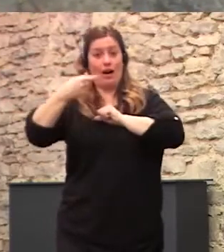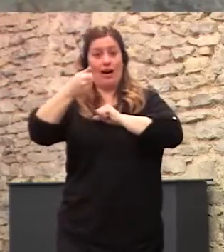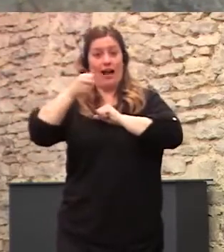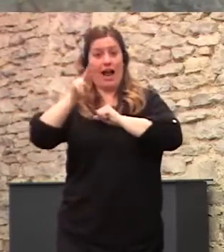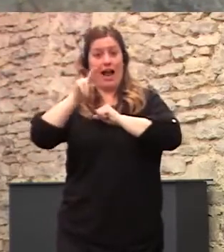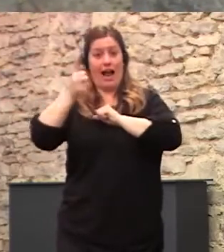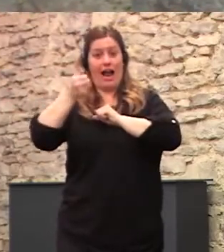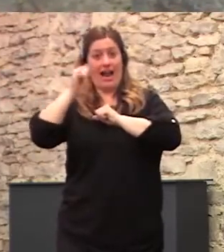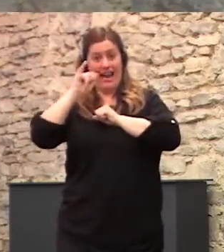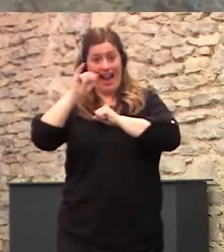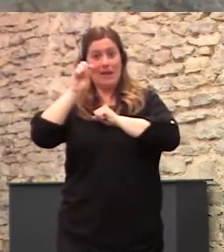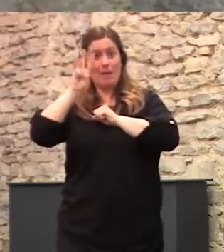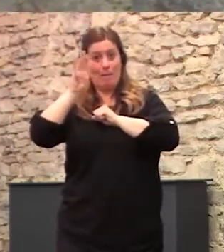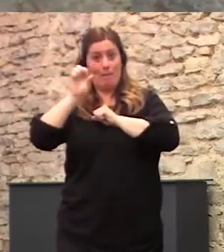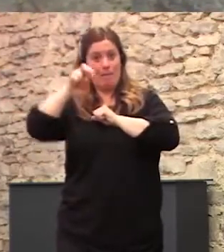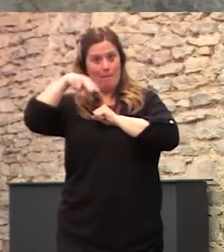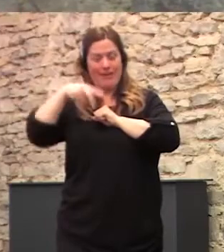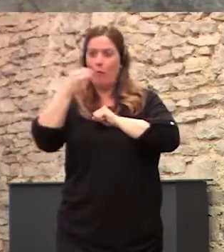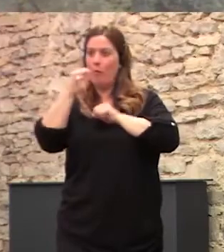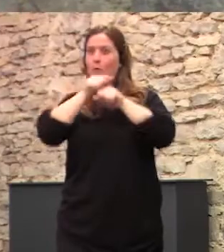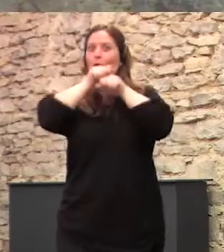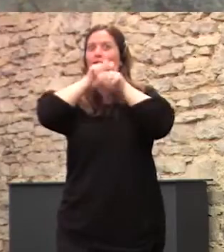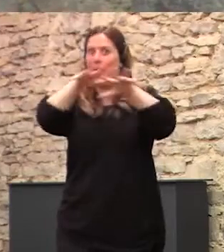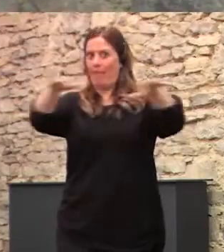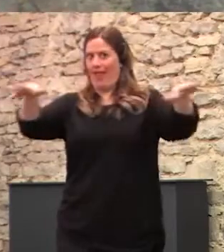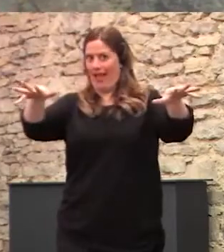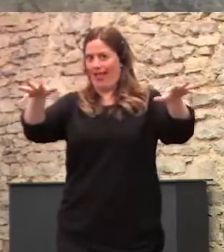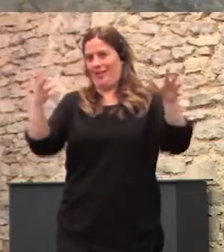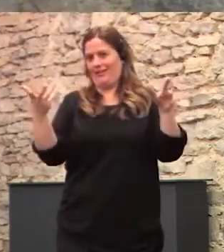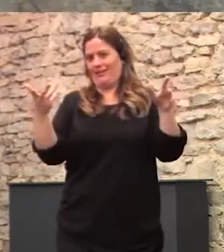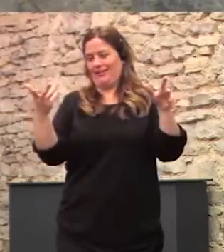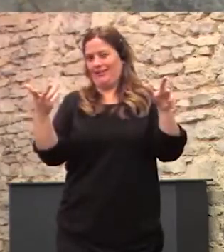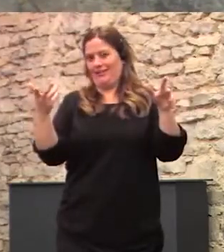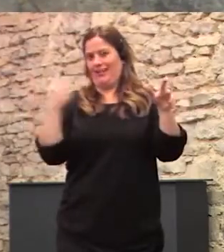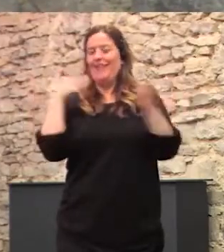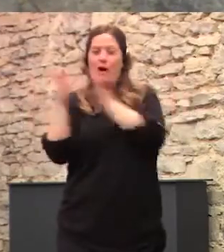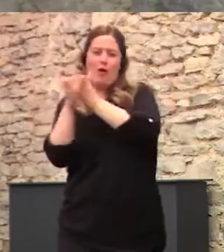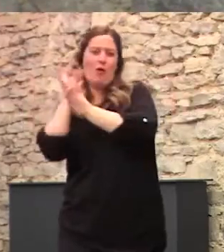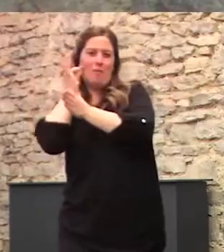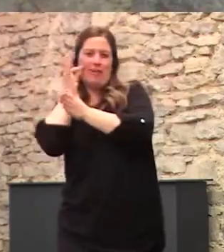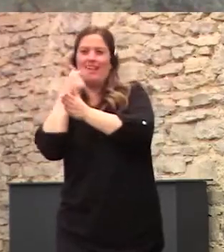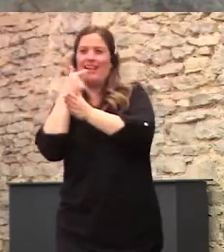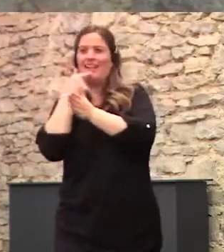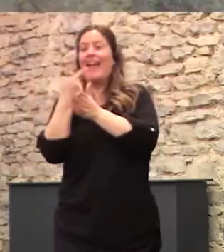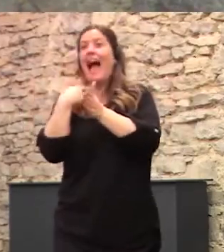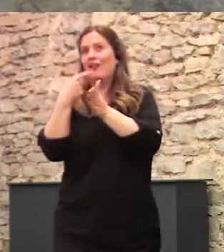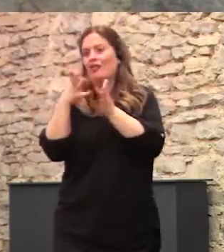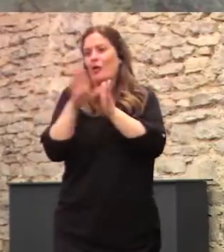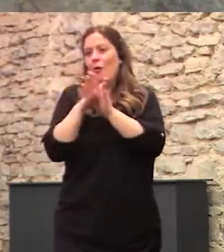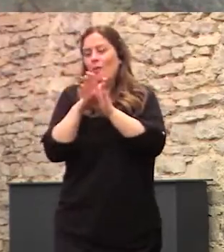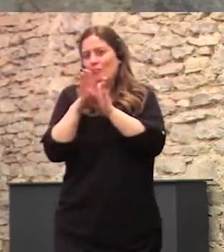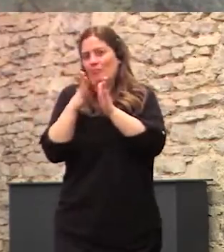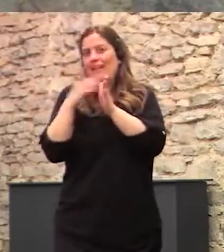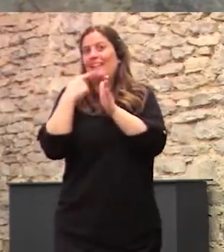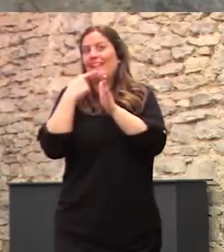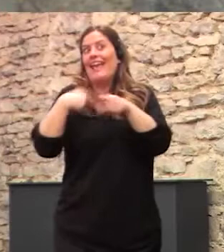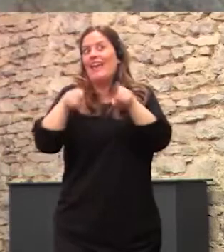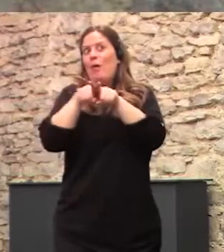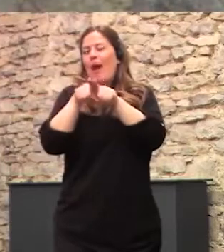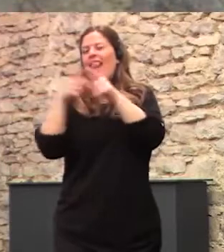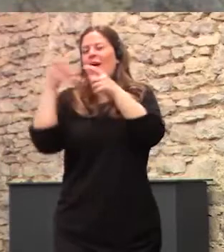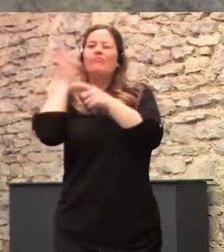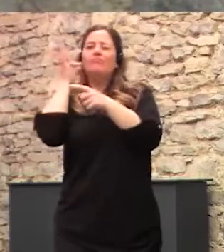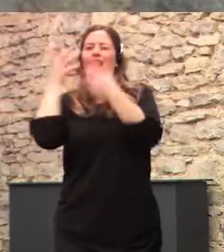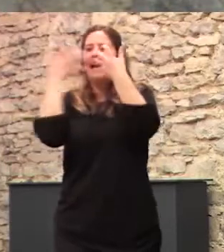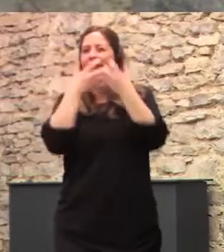estamos un poco como replegadas, como dice una de las compañeras, el repliegue de la guerrera a la cueva. Estamos ahí